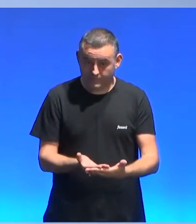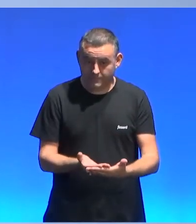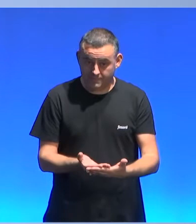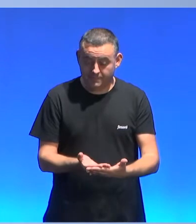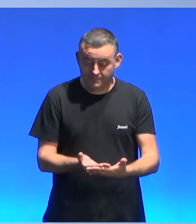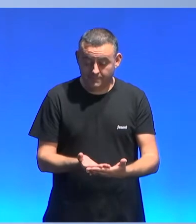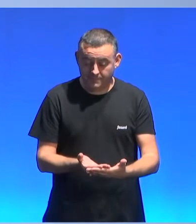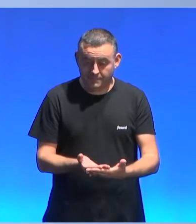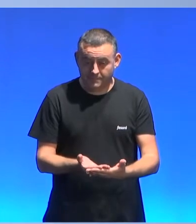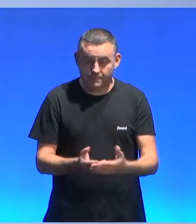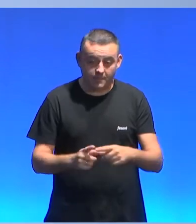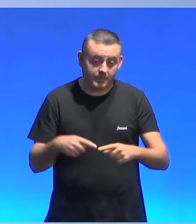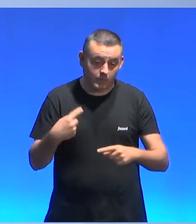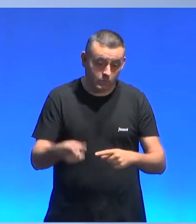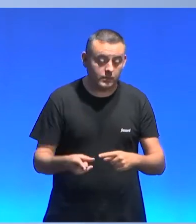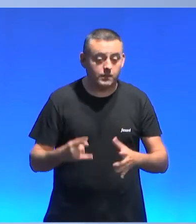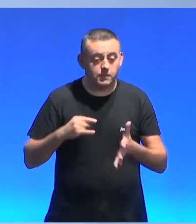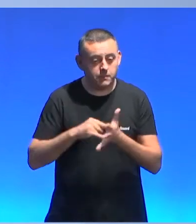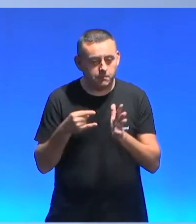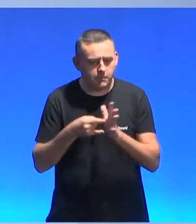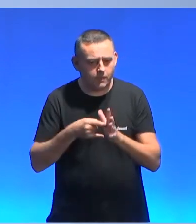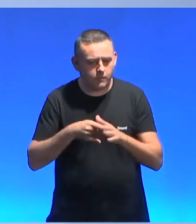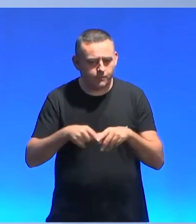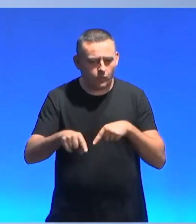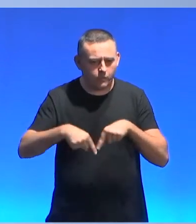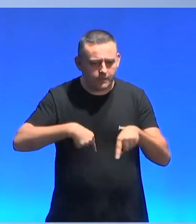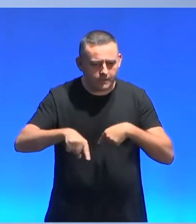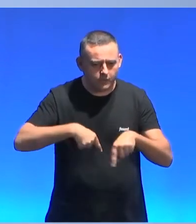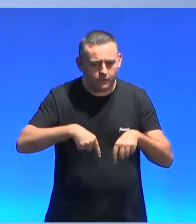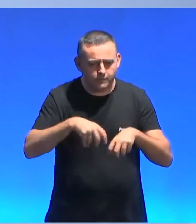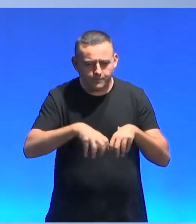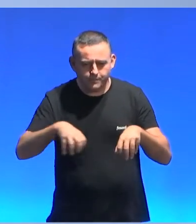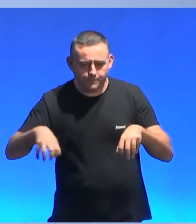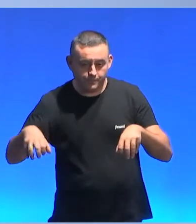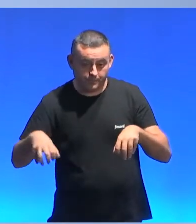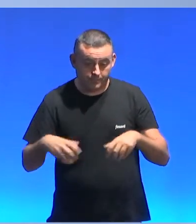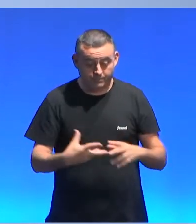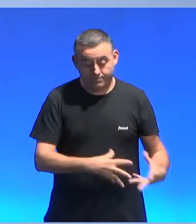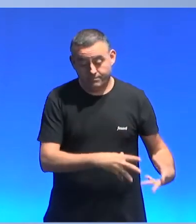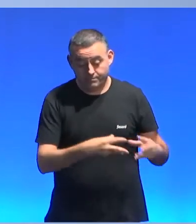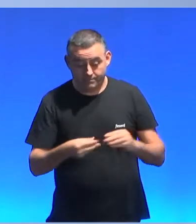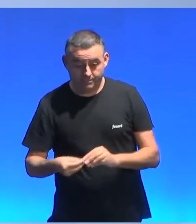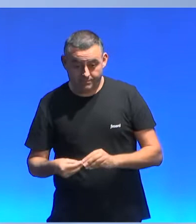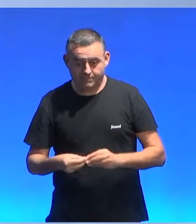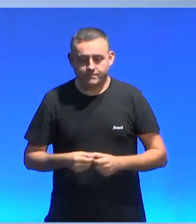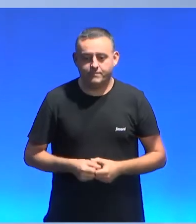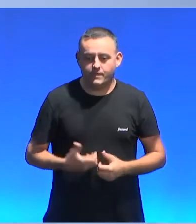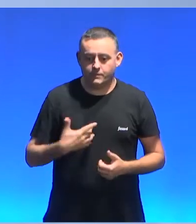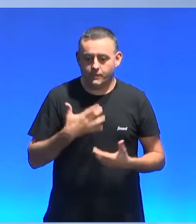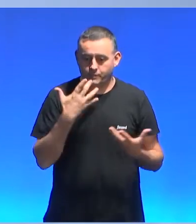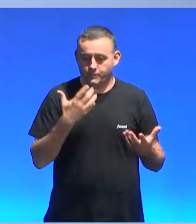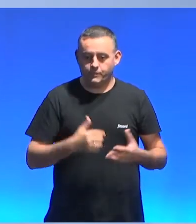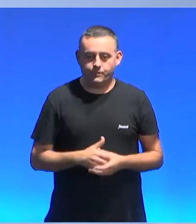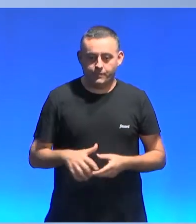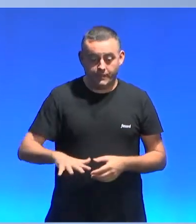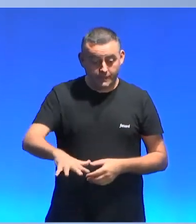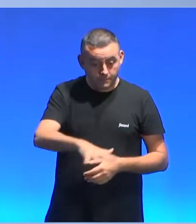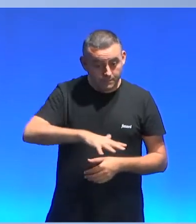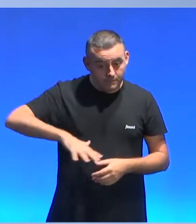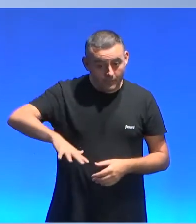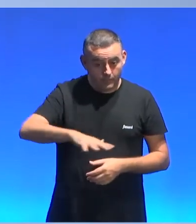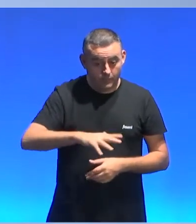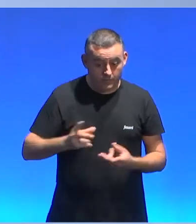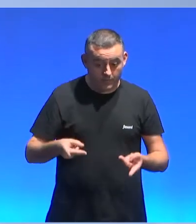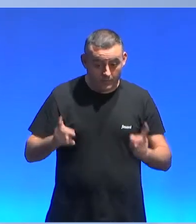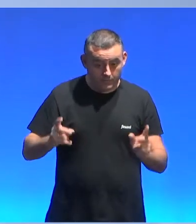plan urbanístico. Poner una norma que cada vez que hay un espacio